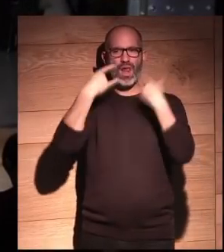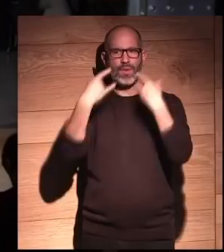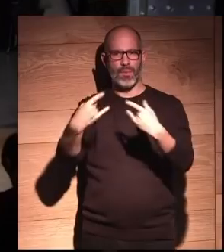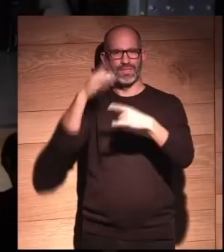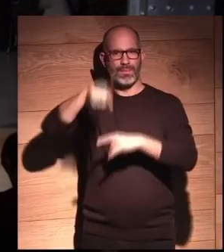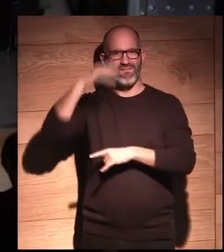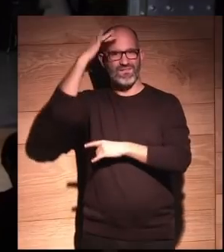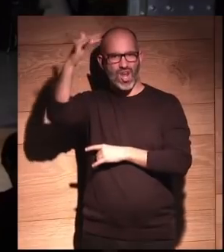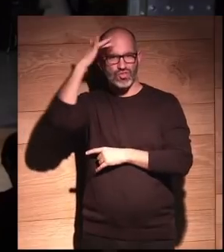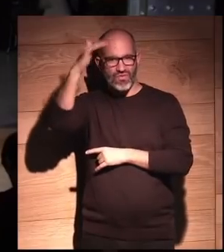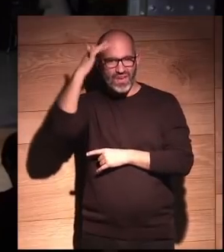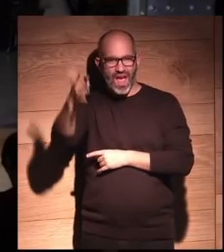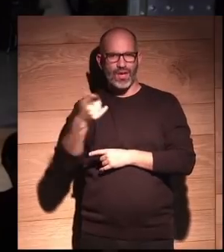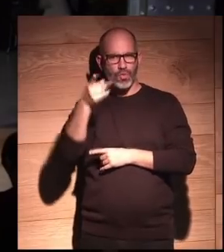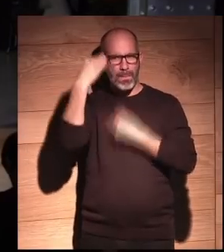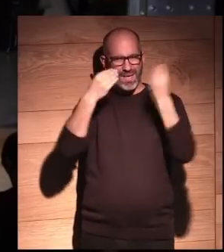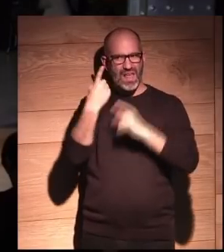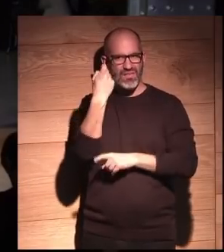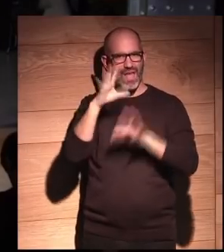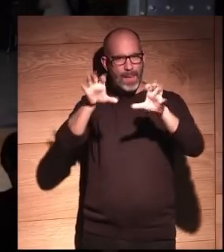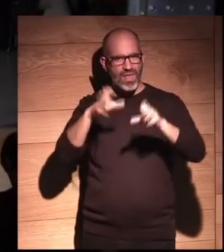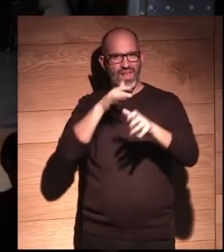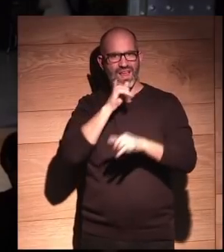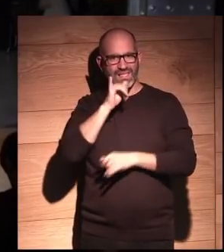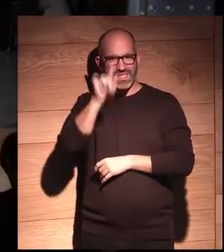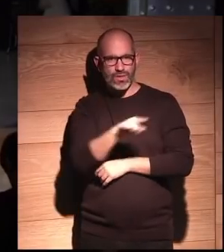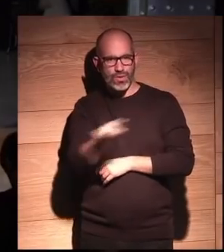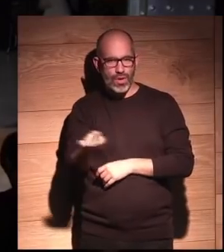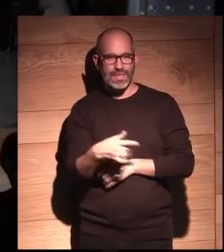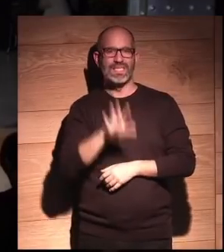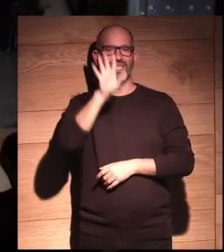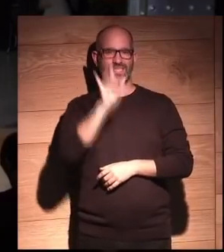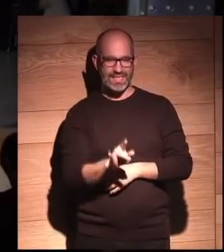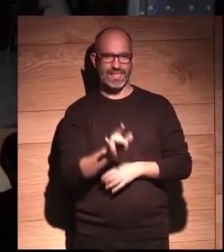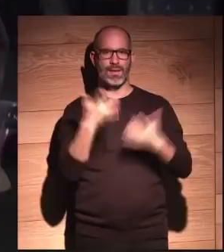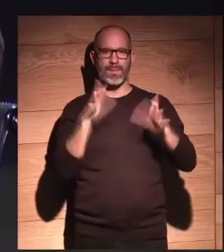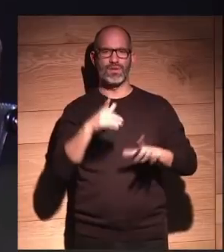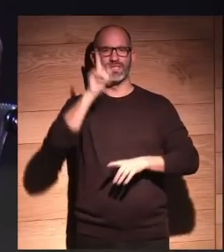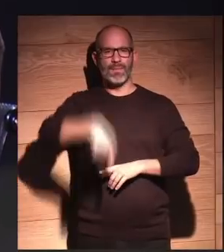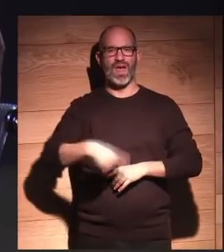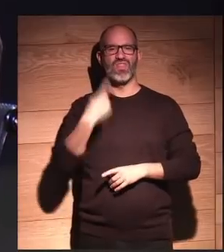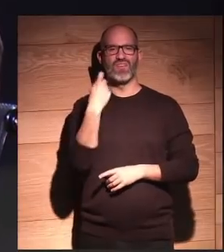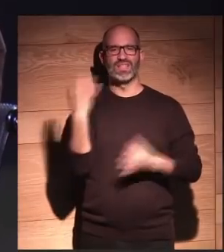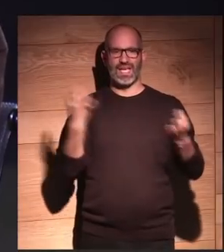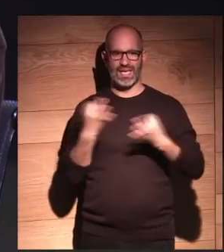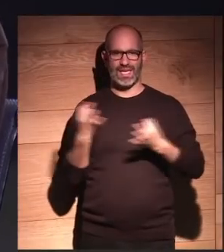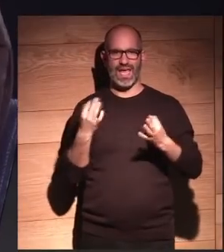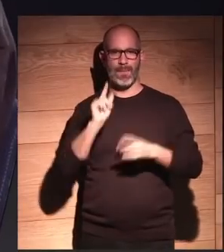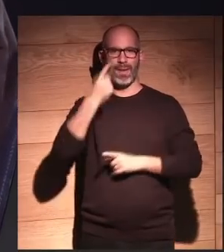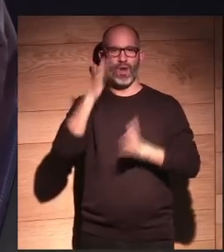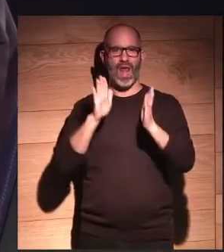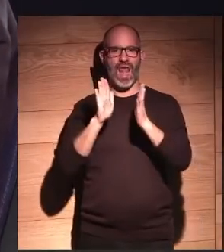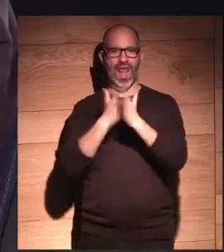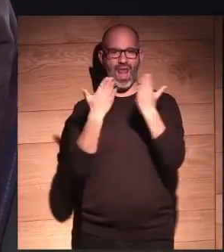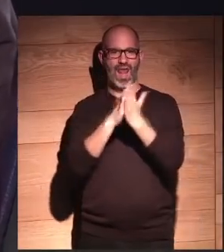también, tú crees que hay que aprender latín, ¿no? Sí, pero yo creo que antes lo que hay que hacer es leer el libro de